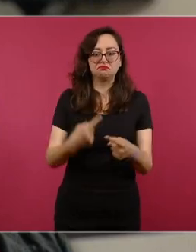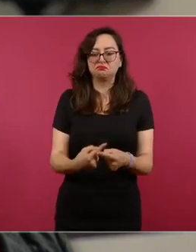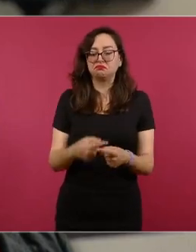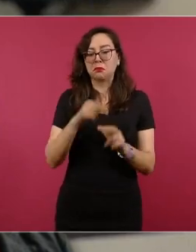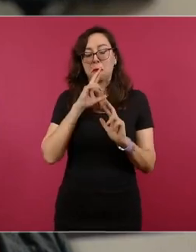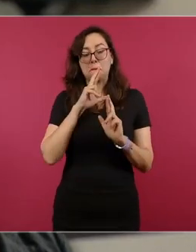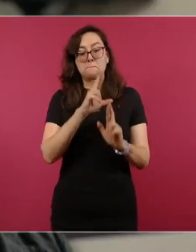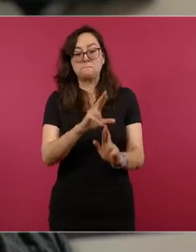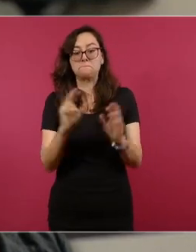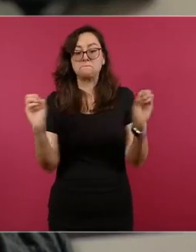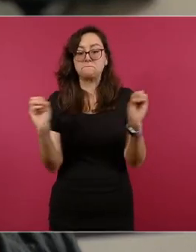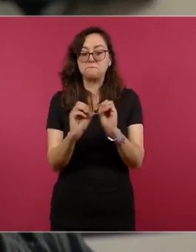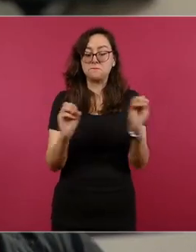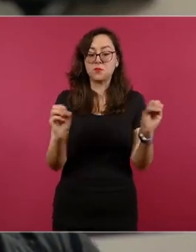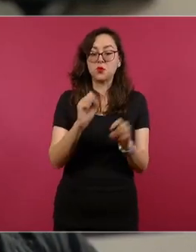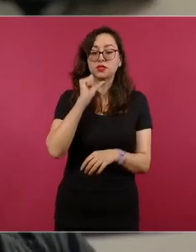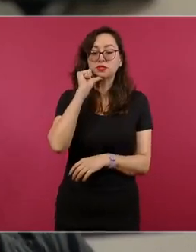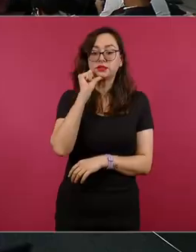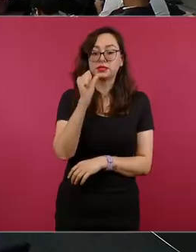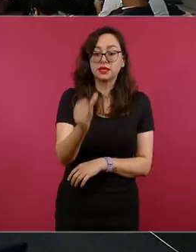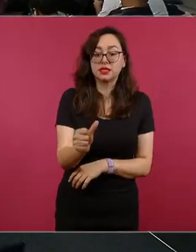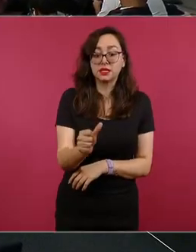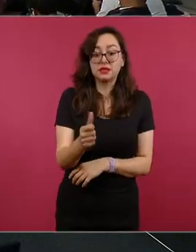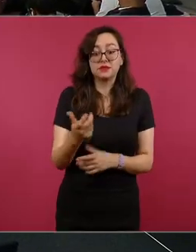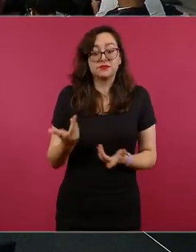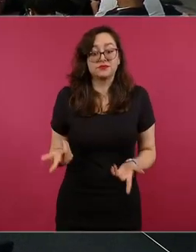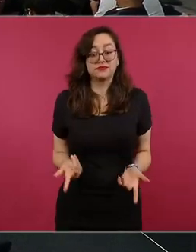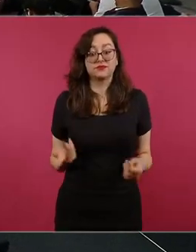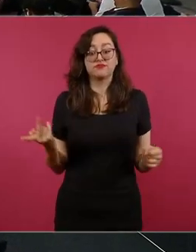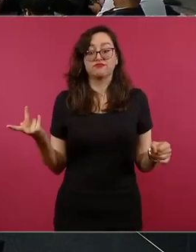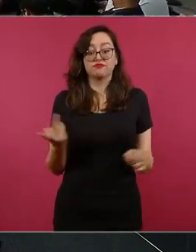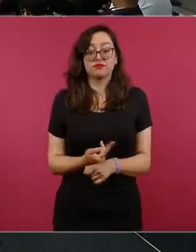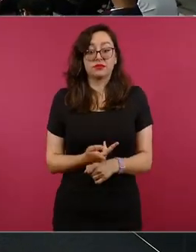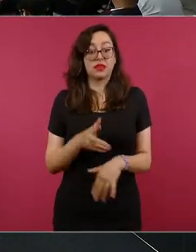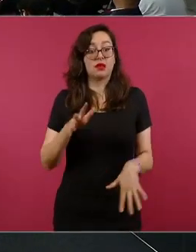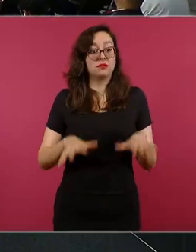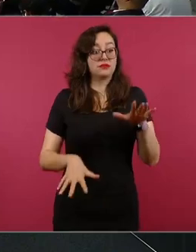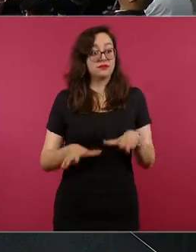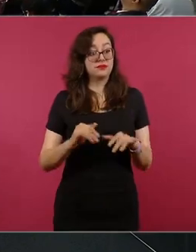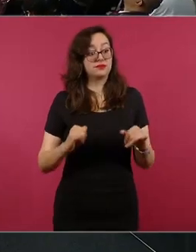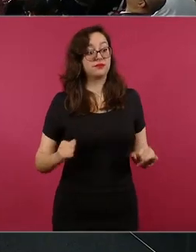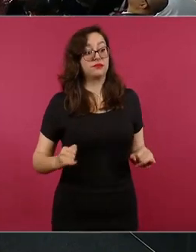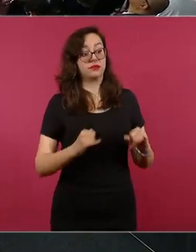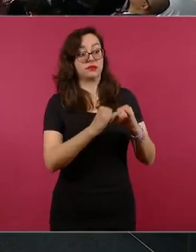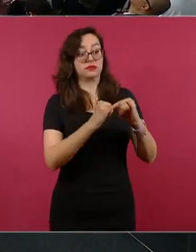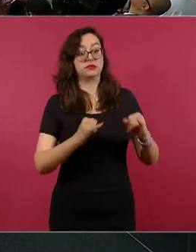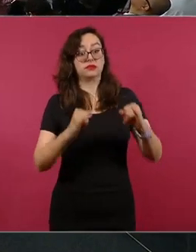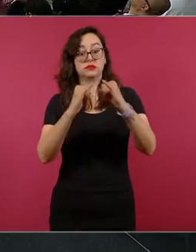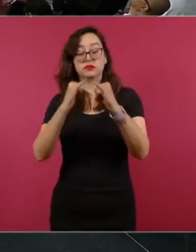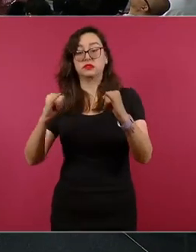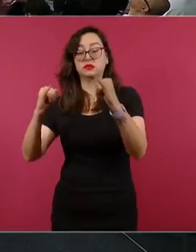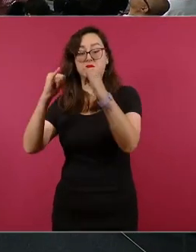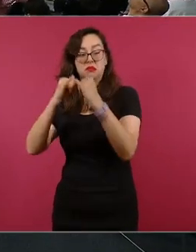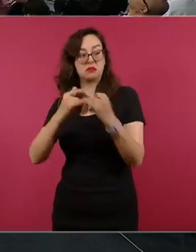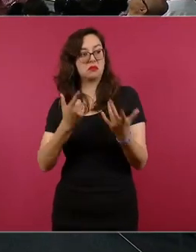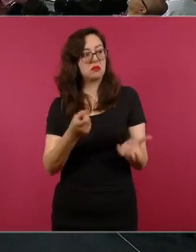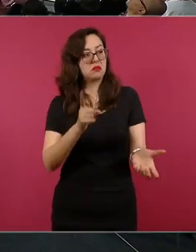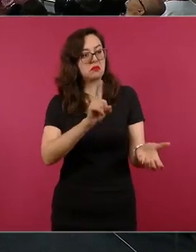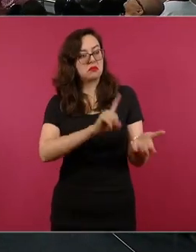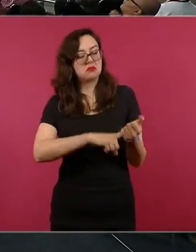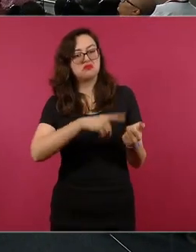o quizá que pueda ser también el elefante en estas instituciones que continúa reumático. Uno.